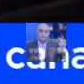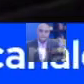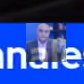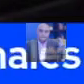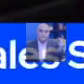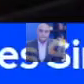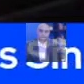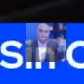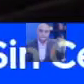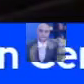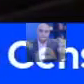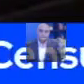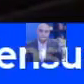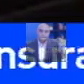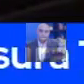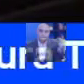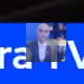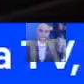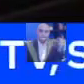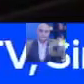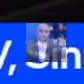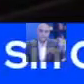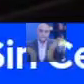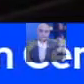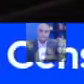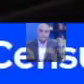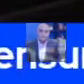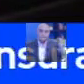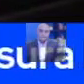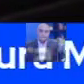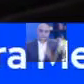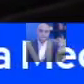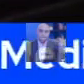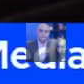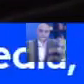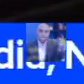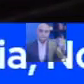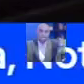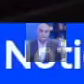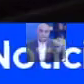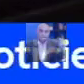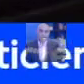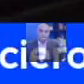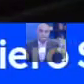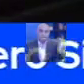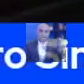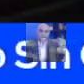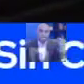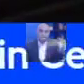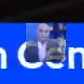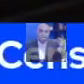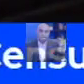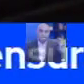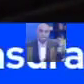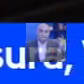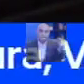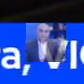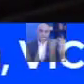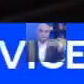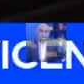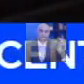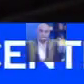ya filtró que es muy posible que el presidente de Brasil no vaya. A eso se suma